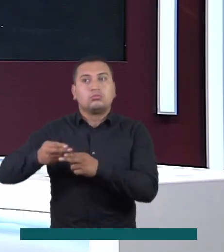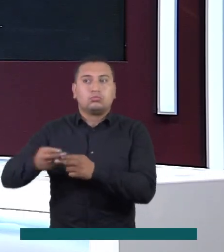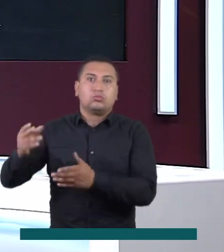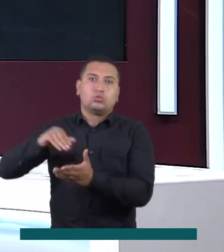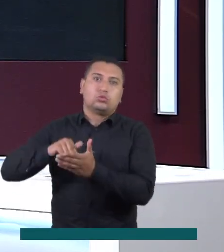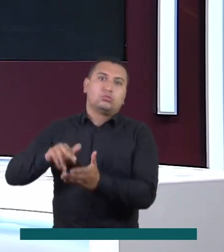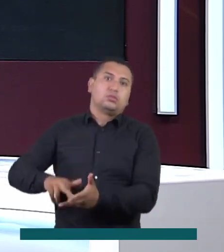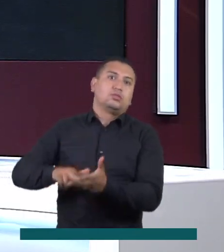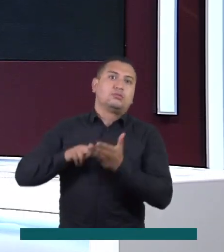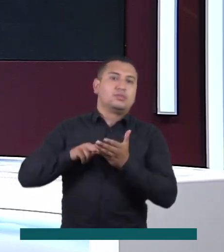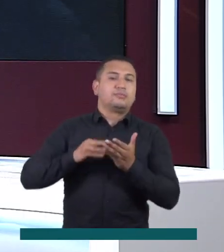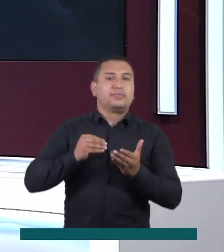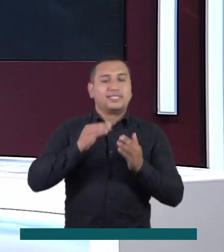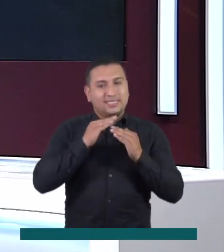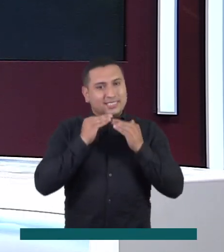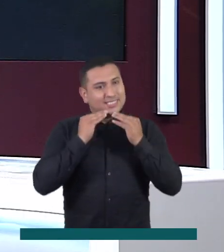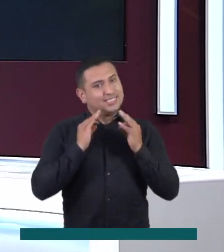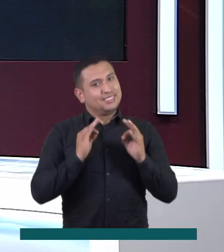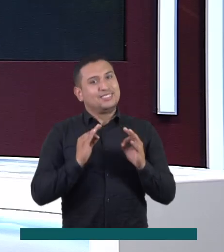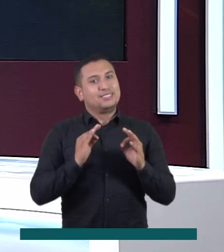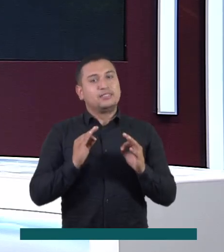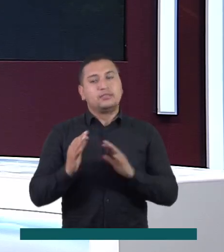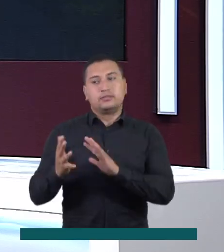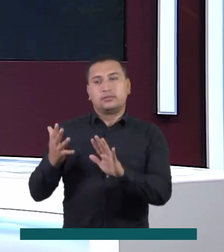sonrisa. Este es un informe de Jorge Torres.